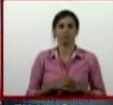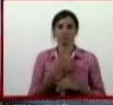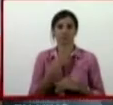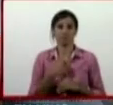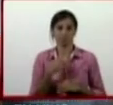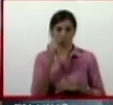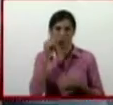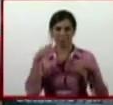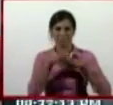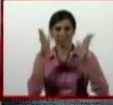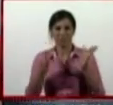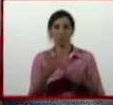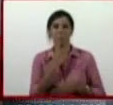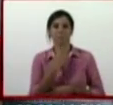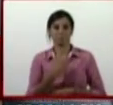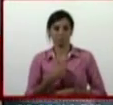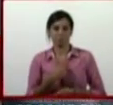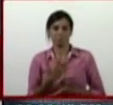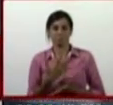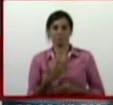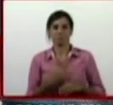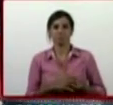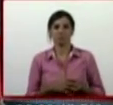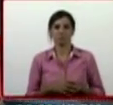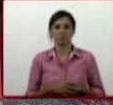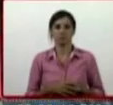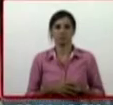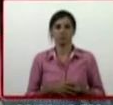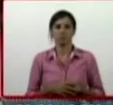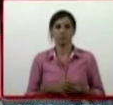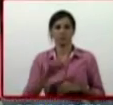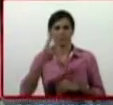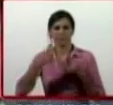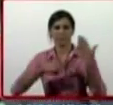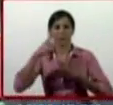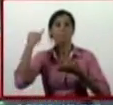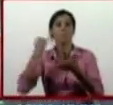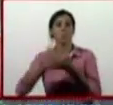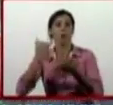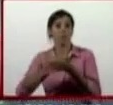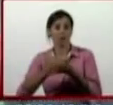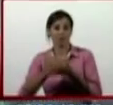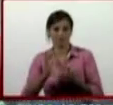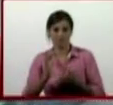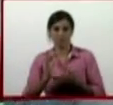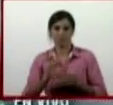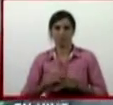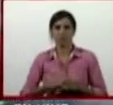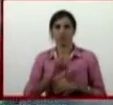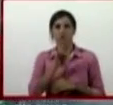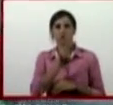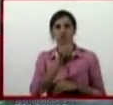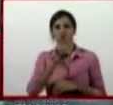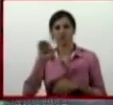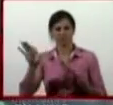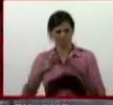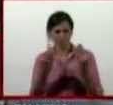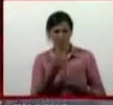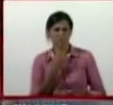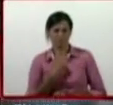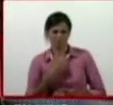Osorio, que en el primer plan piloto, ¿no? 200 familias, ¿fue que tú me dijiste?